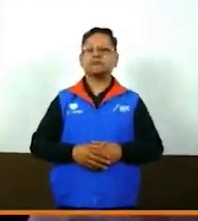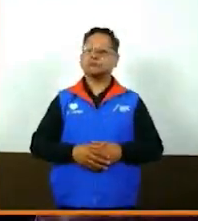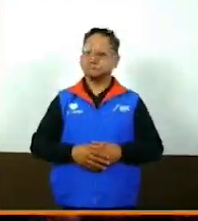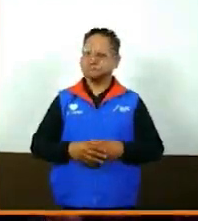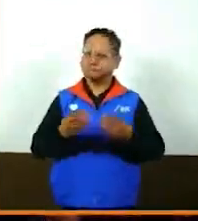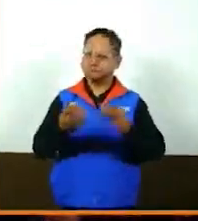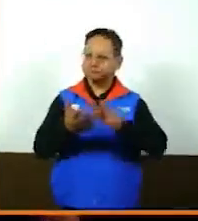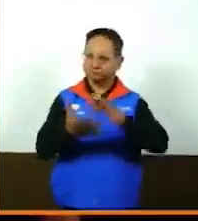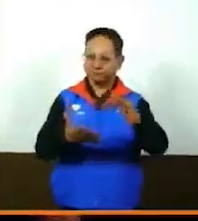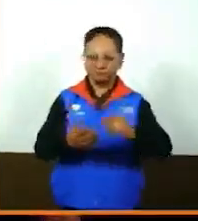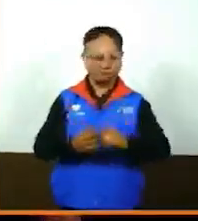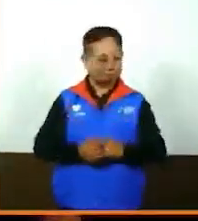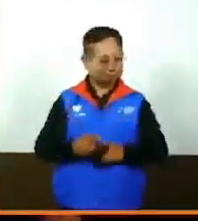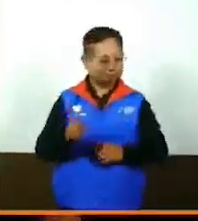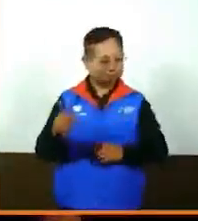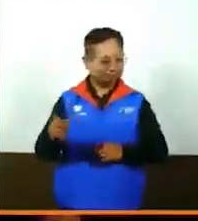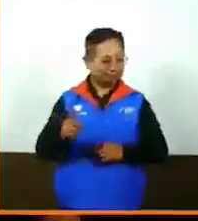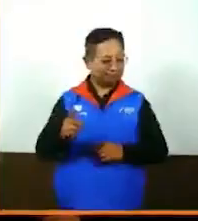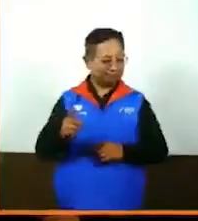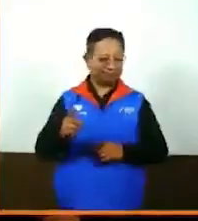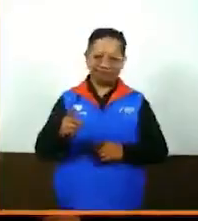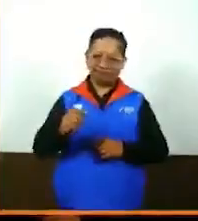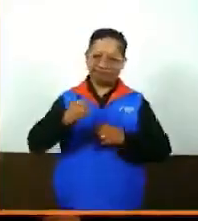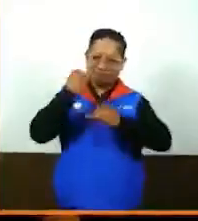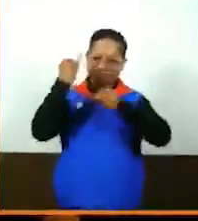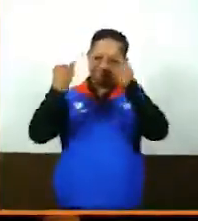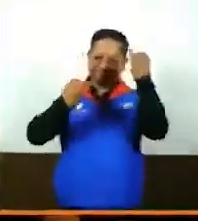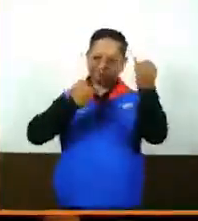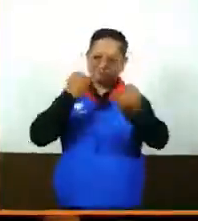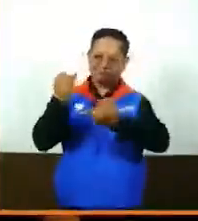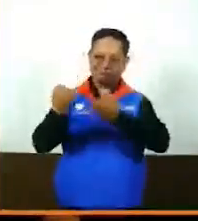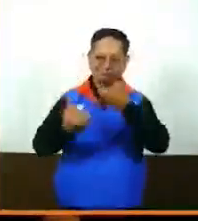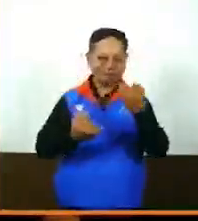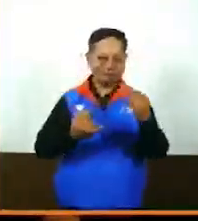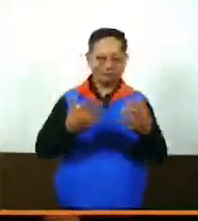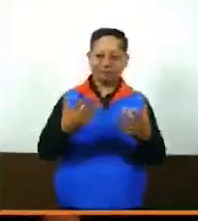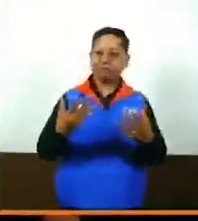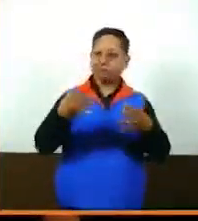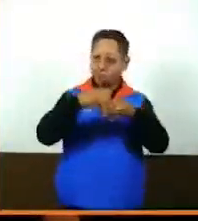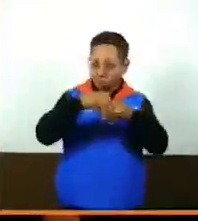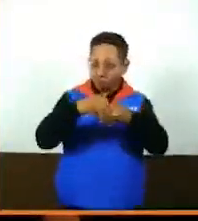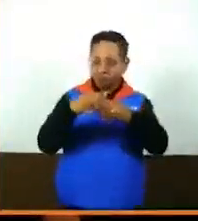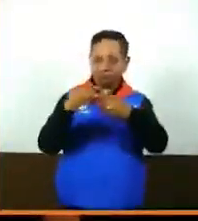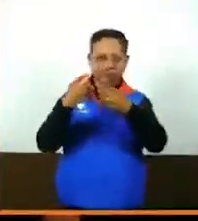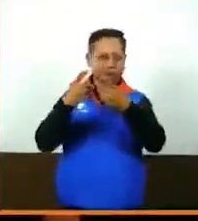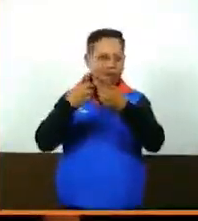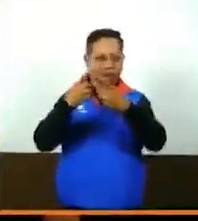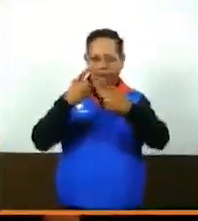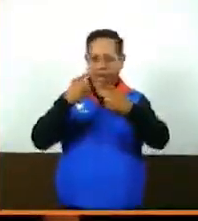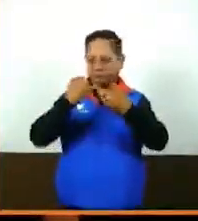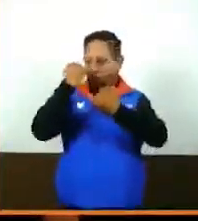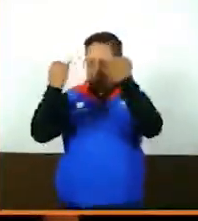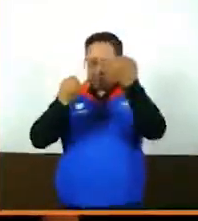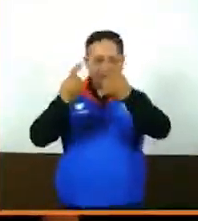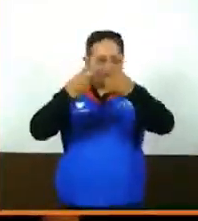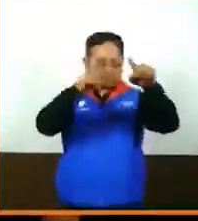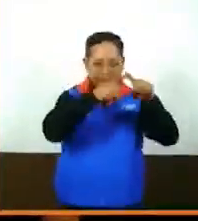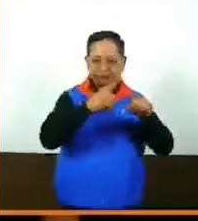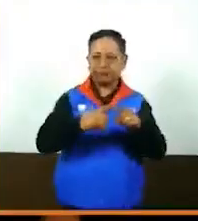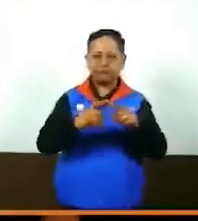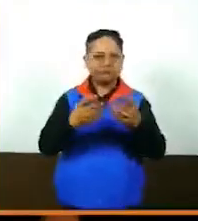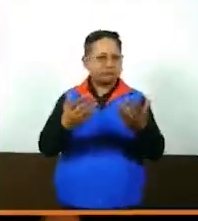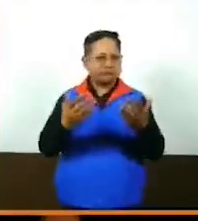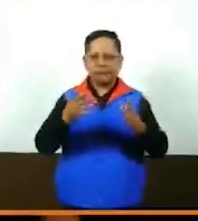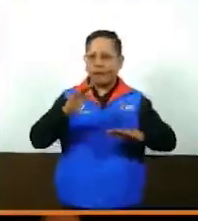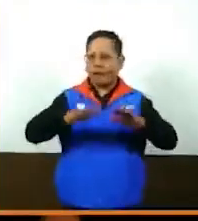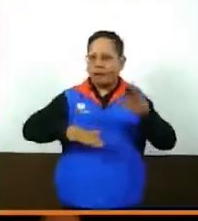Muchísimas gracias, Laura. La verdad me quedé con estas ideas de la parte de la diversidad y la inclusión, y tienes toda la razón. Si queremos innovar, tenemos que